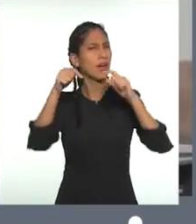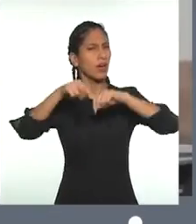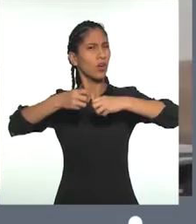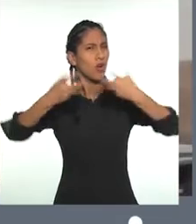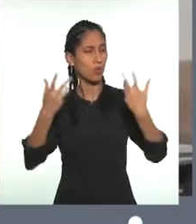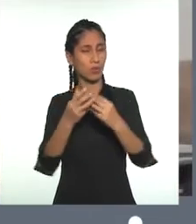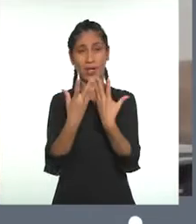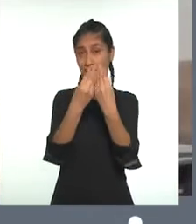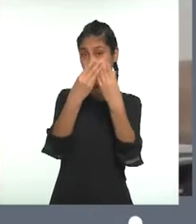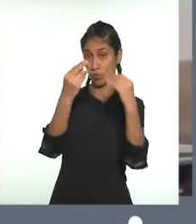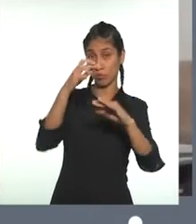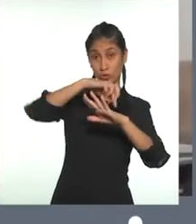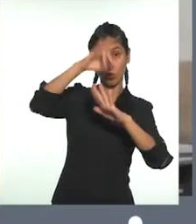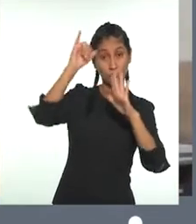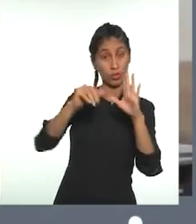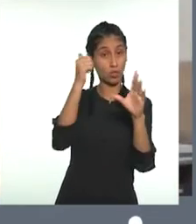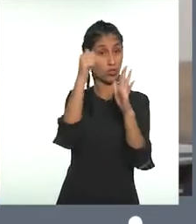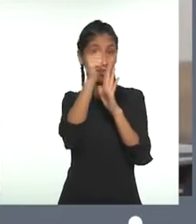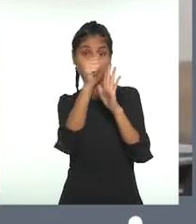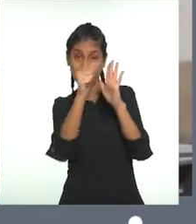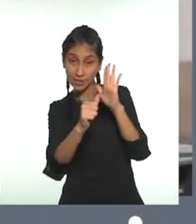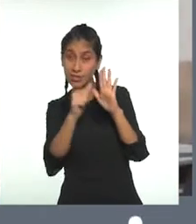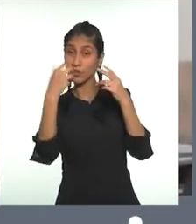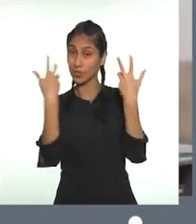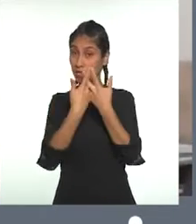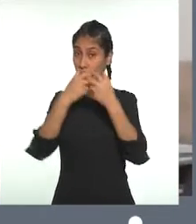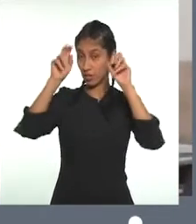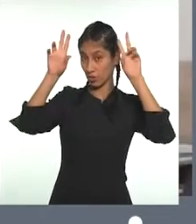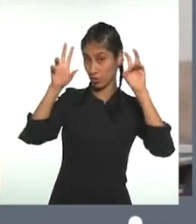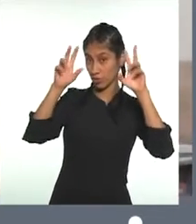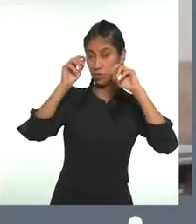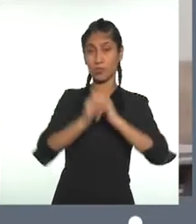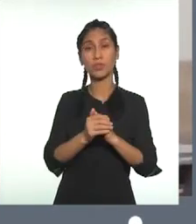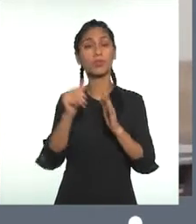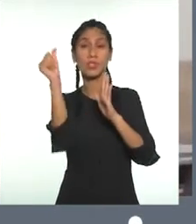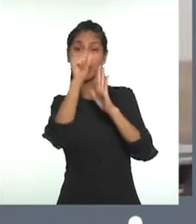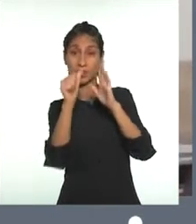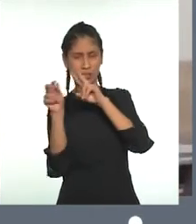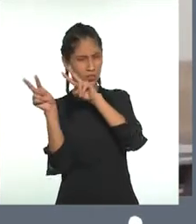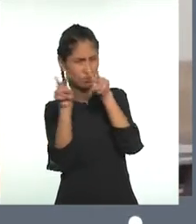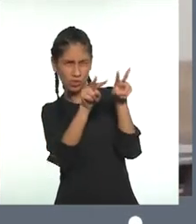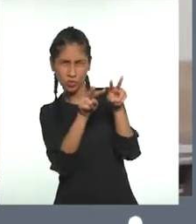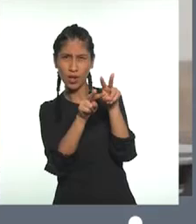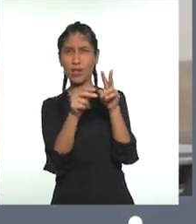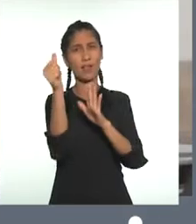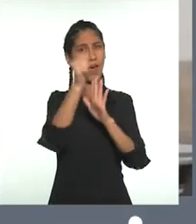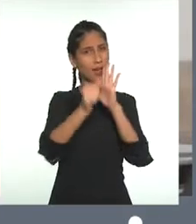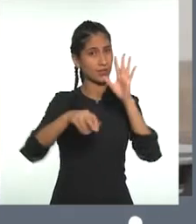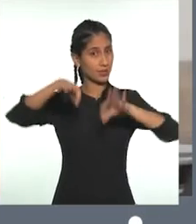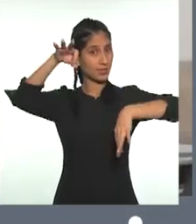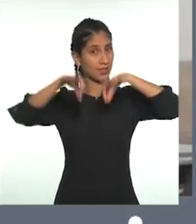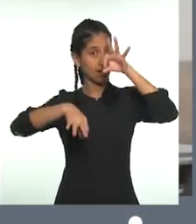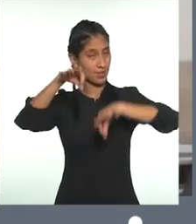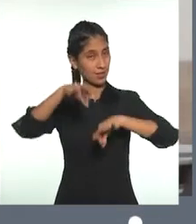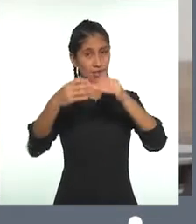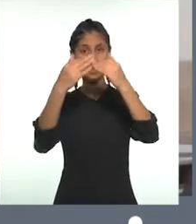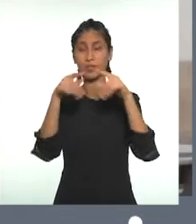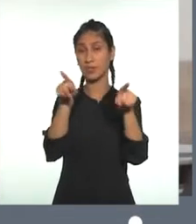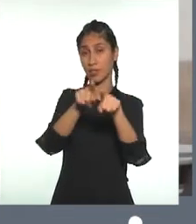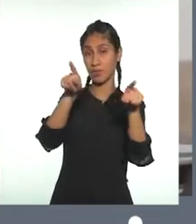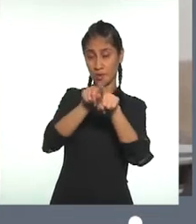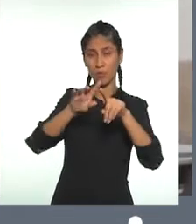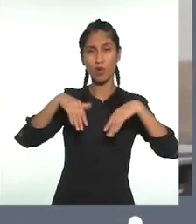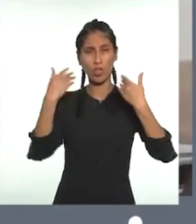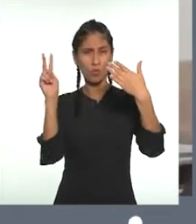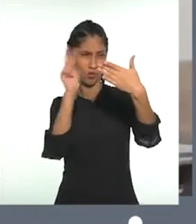proyectos artísticos en la actualidad que abordan estos temas. Desde las artes visuales, teatrales o performáticas,